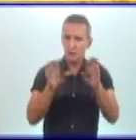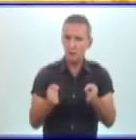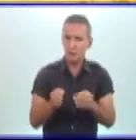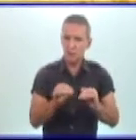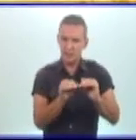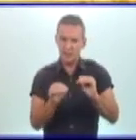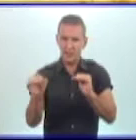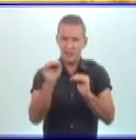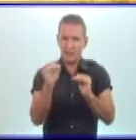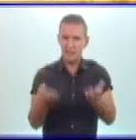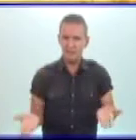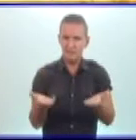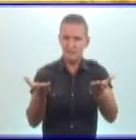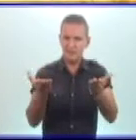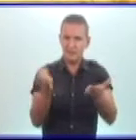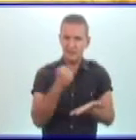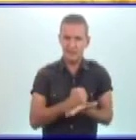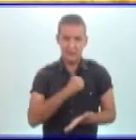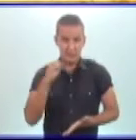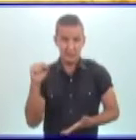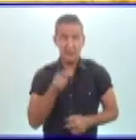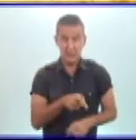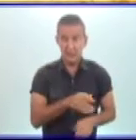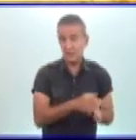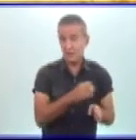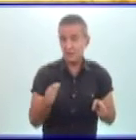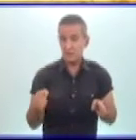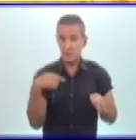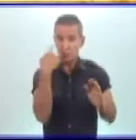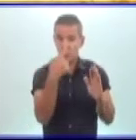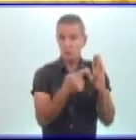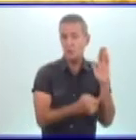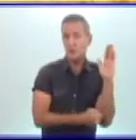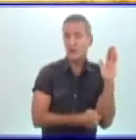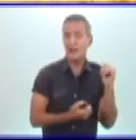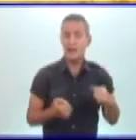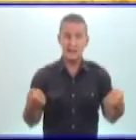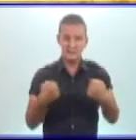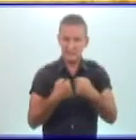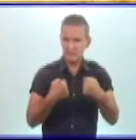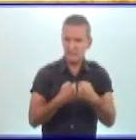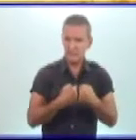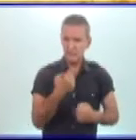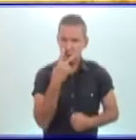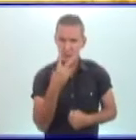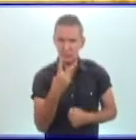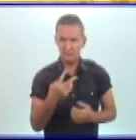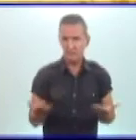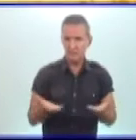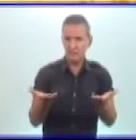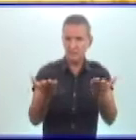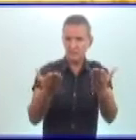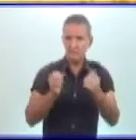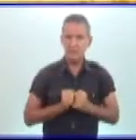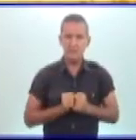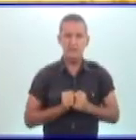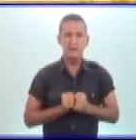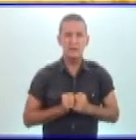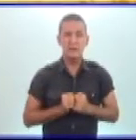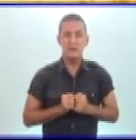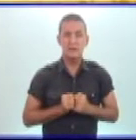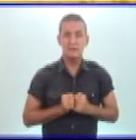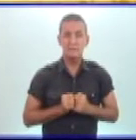desarrollo alcanzado. Esta etapa además tuvo un carácter contradictorio que se expresa en el desarrollo versus explotación